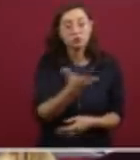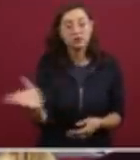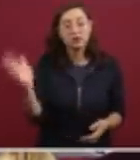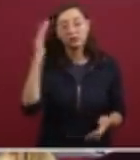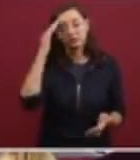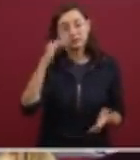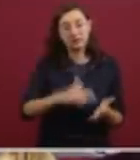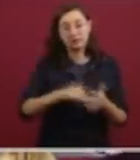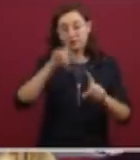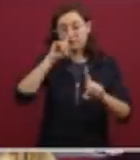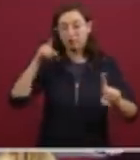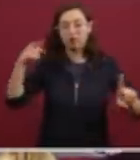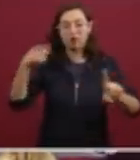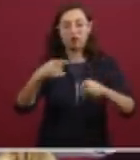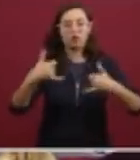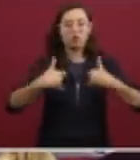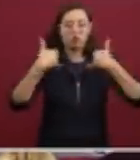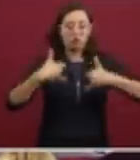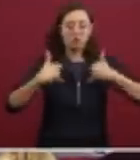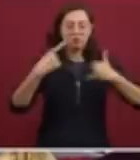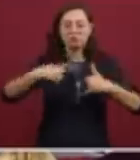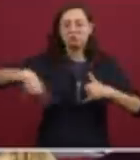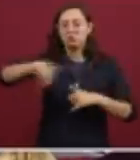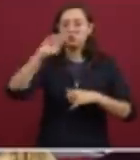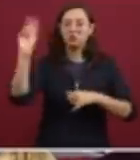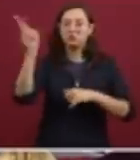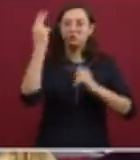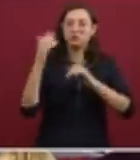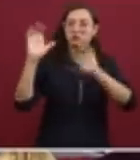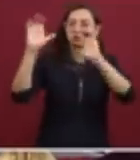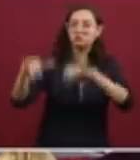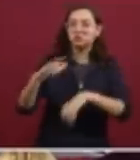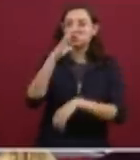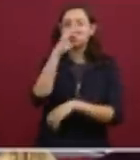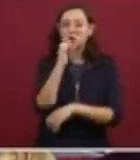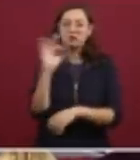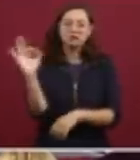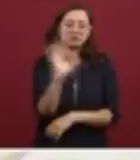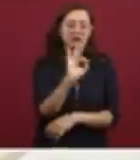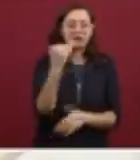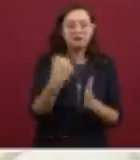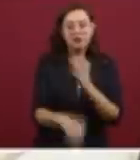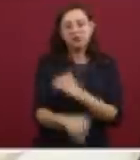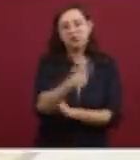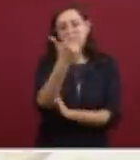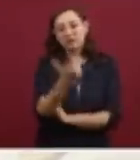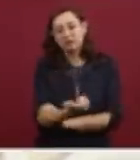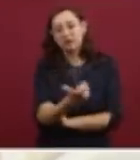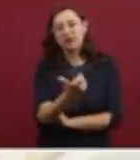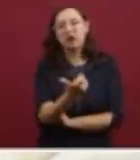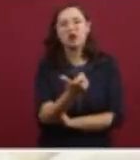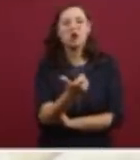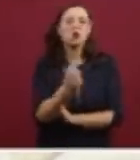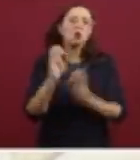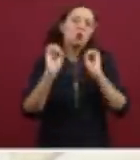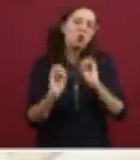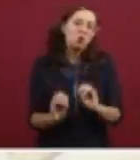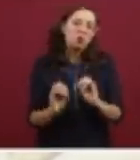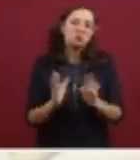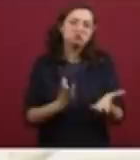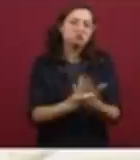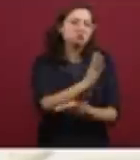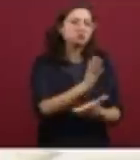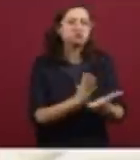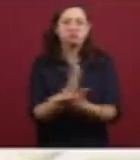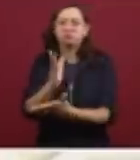a jóvenes excluidos de la educación superior por razones económicas o de impedimentos de acceso